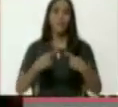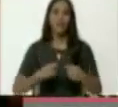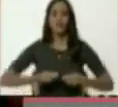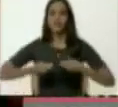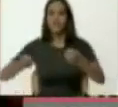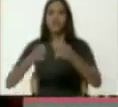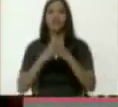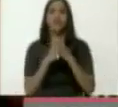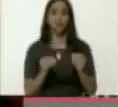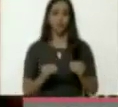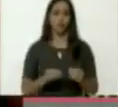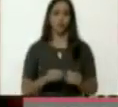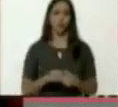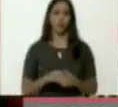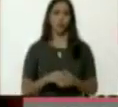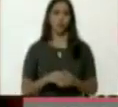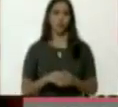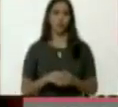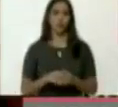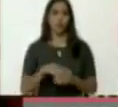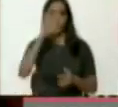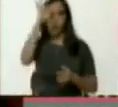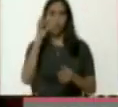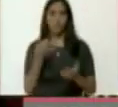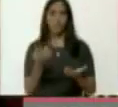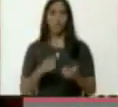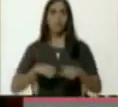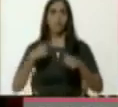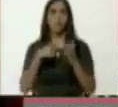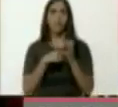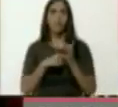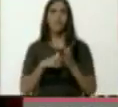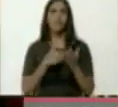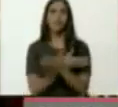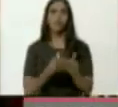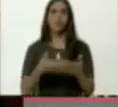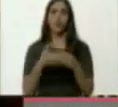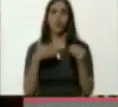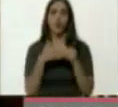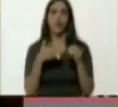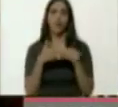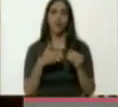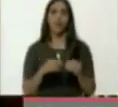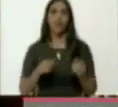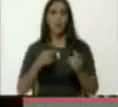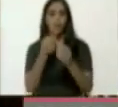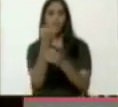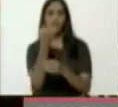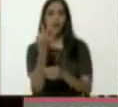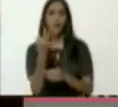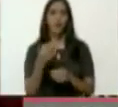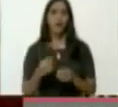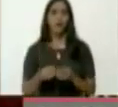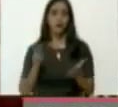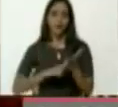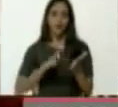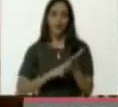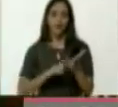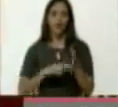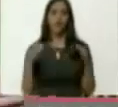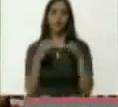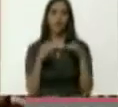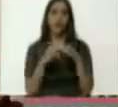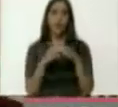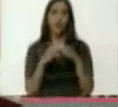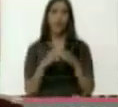todo. No sé si se han quedado con más de 1,000 millones de dólares. Por ahí van los números, ¿verdad? De un grupo de